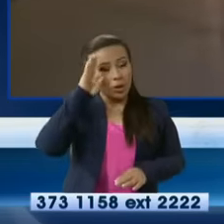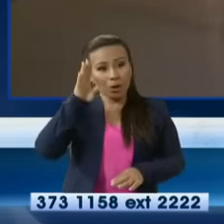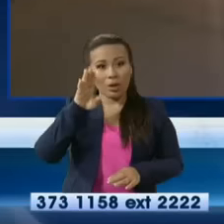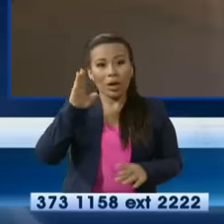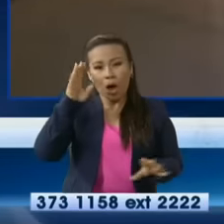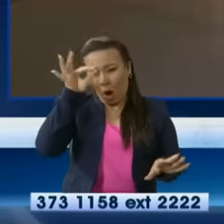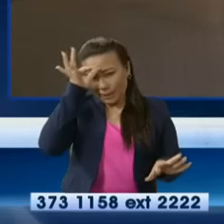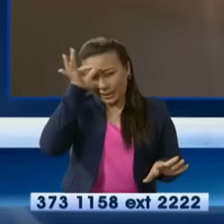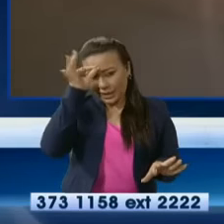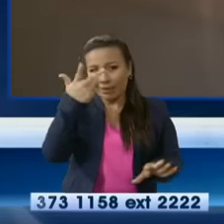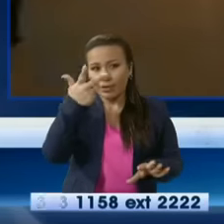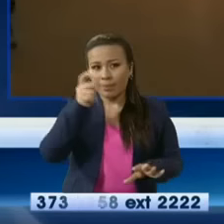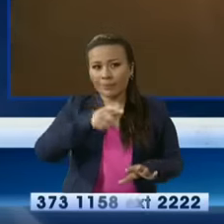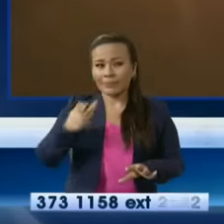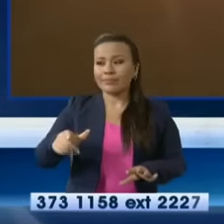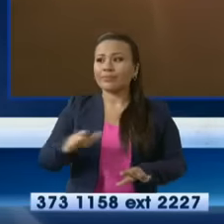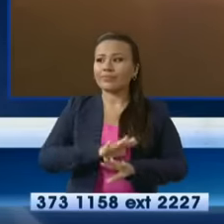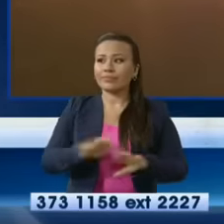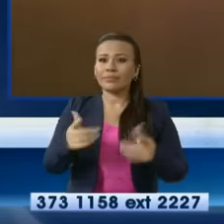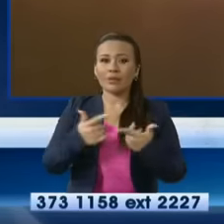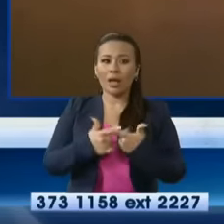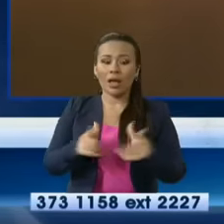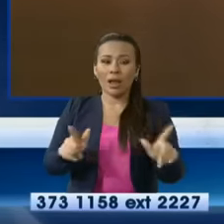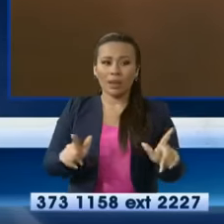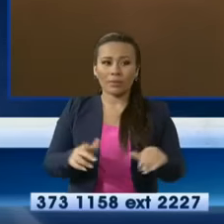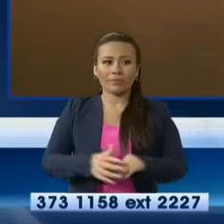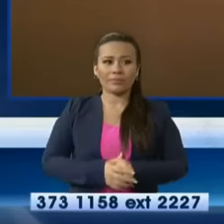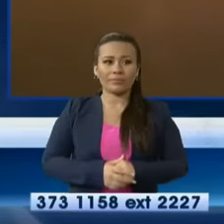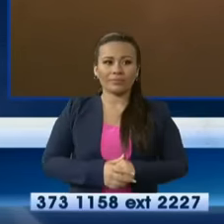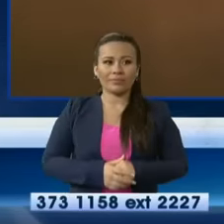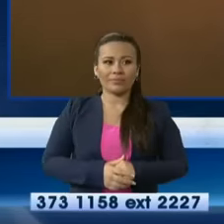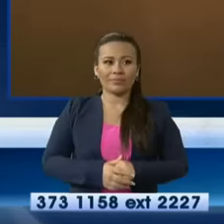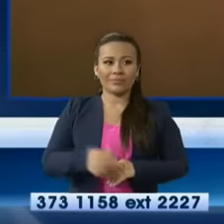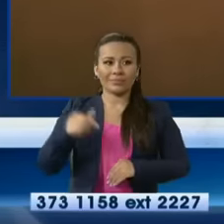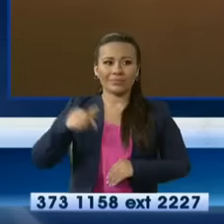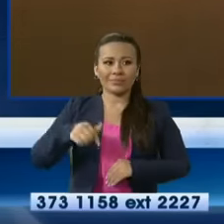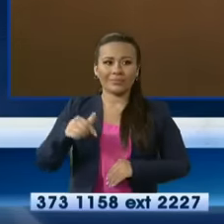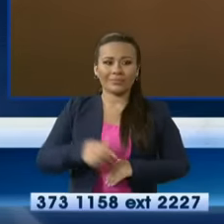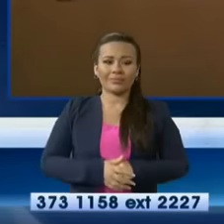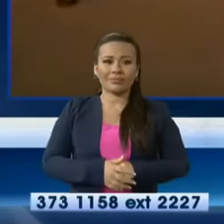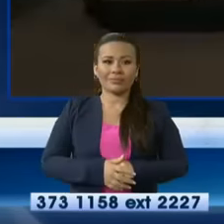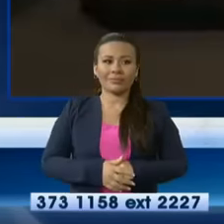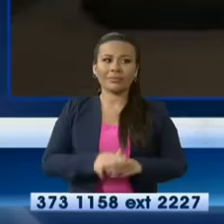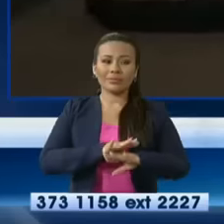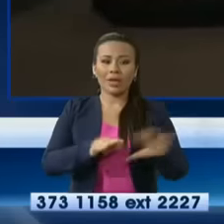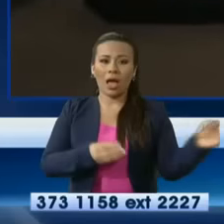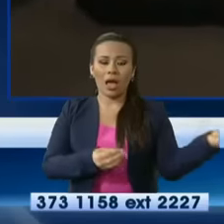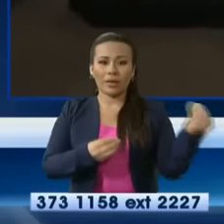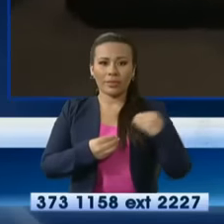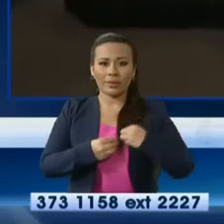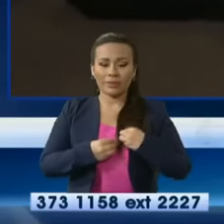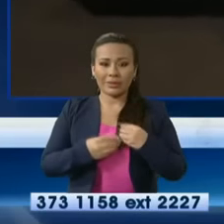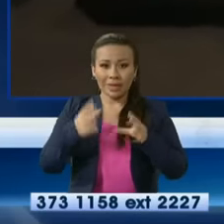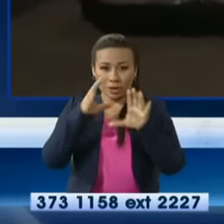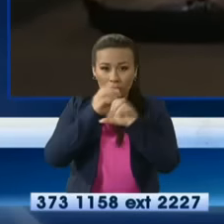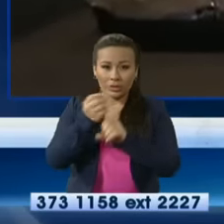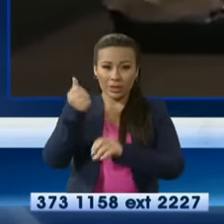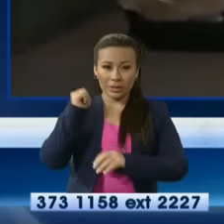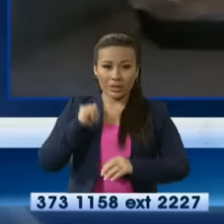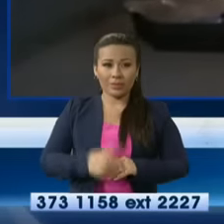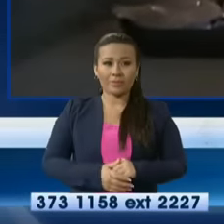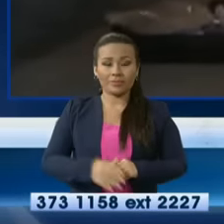alta, fueron dadas de alta ya en horas posteriores a la información que les habíamos dado por la noche, y